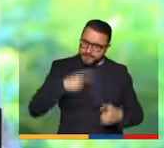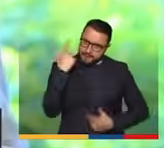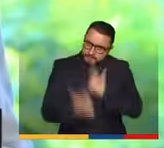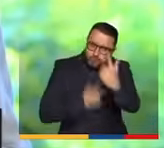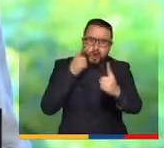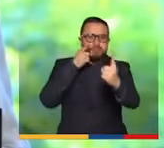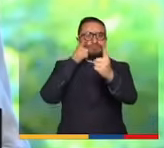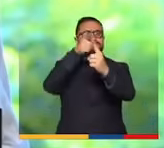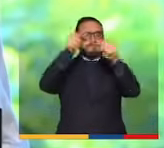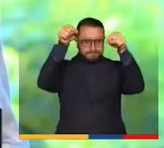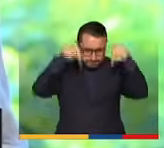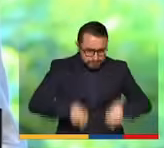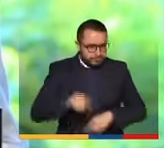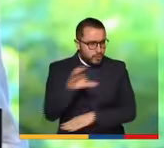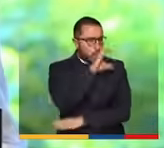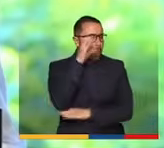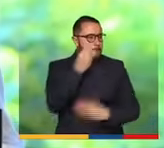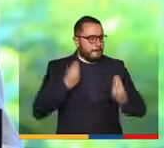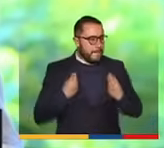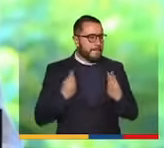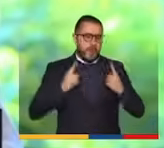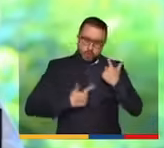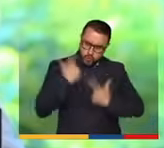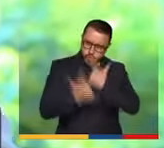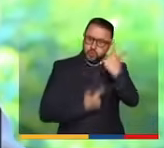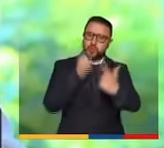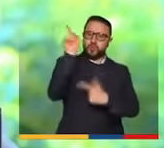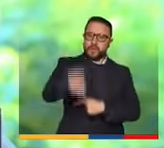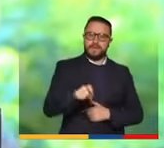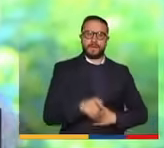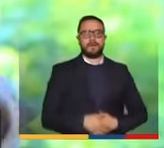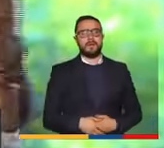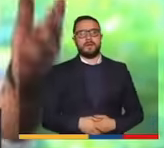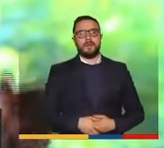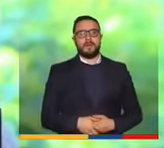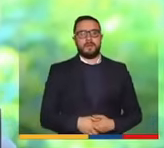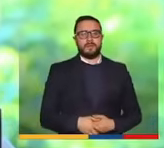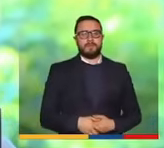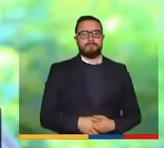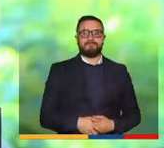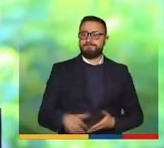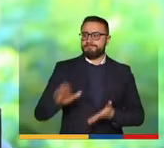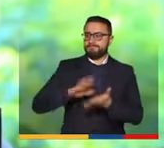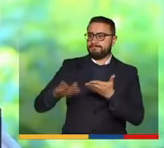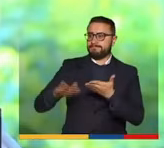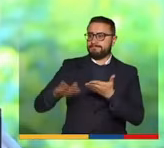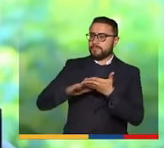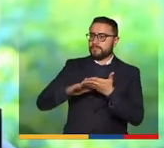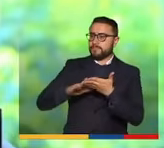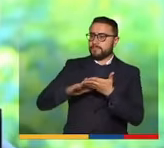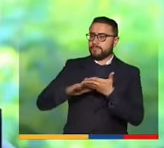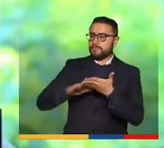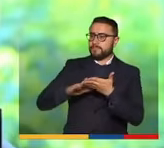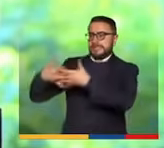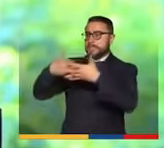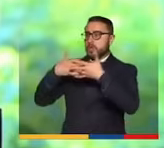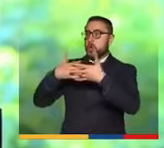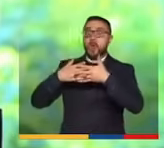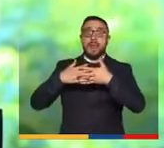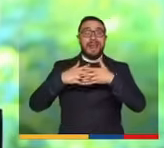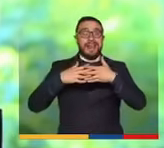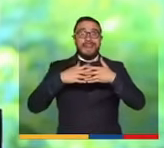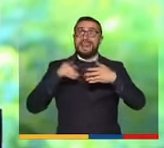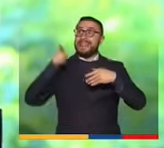país. No hay lugar, y me disculpan los estadounidenses, más lindo